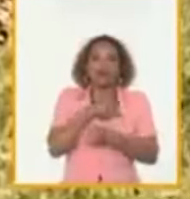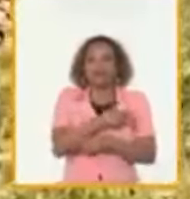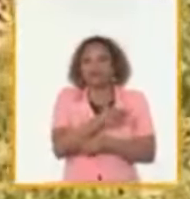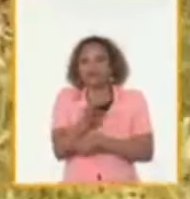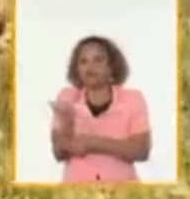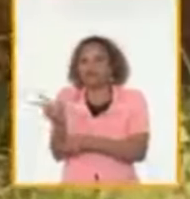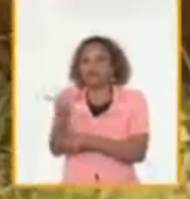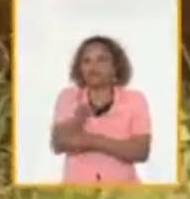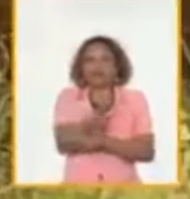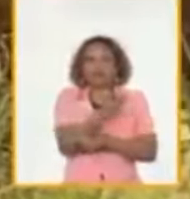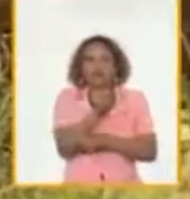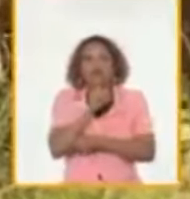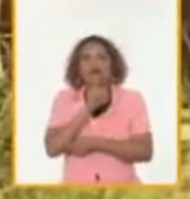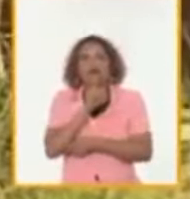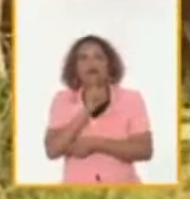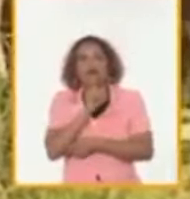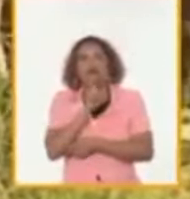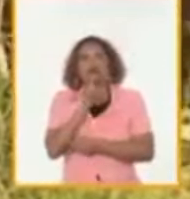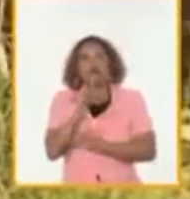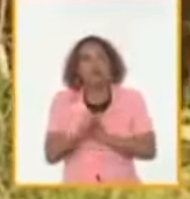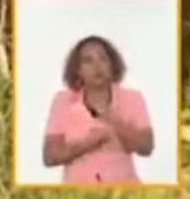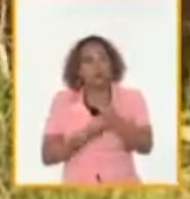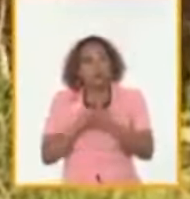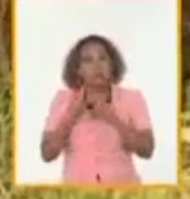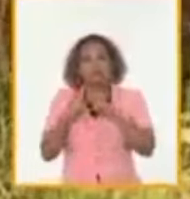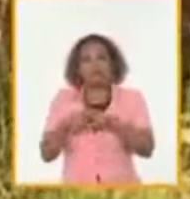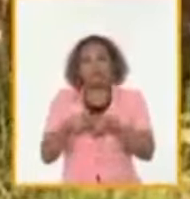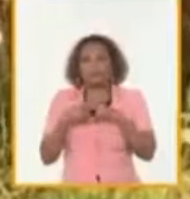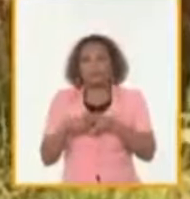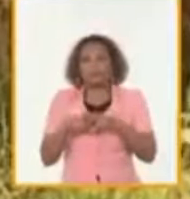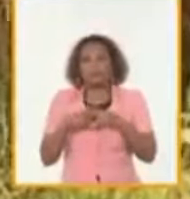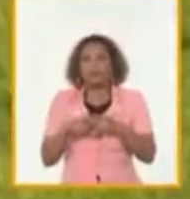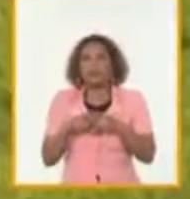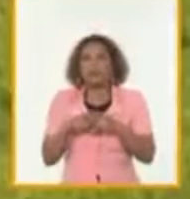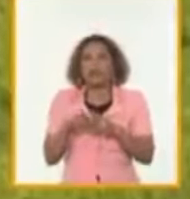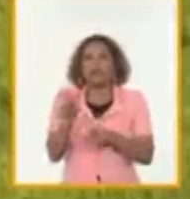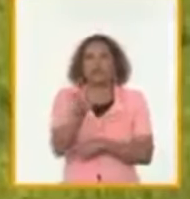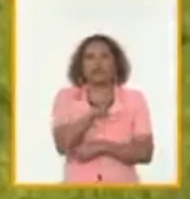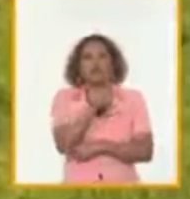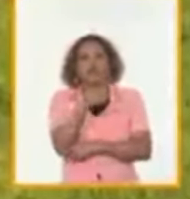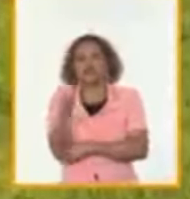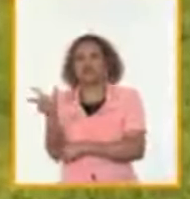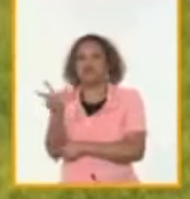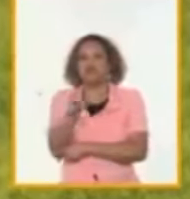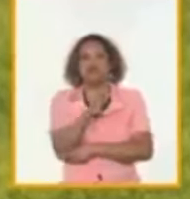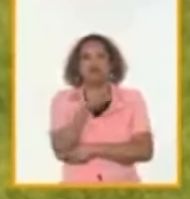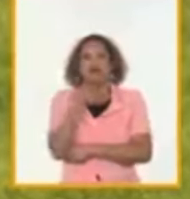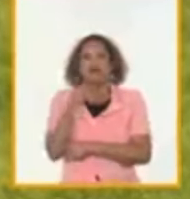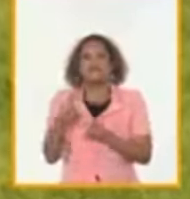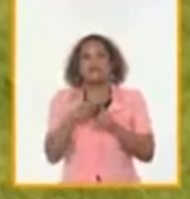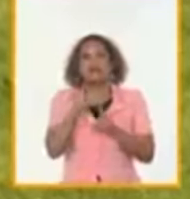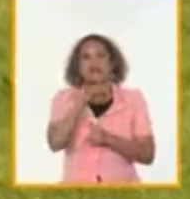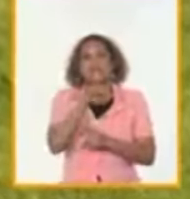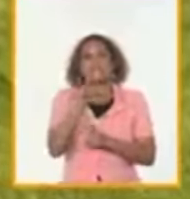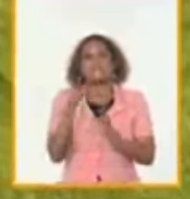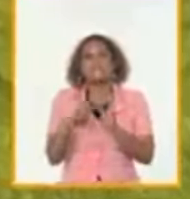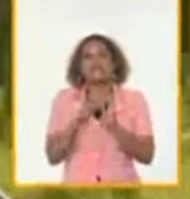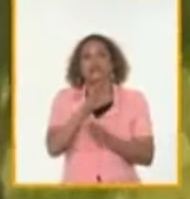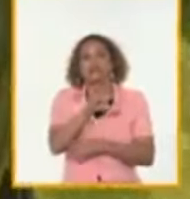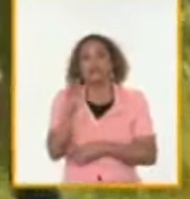estamos se han venido recuperando esas máquinas de río con más de 100 hectáreas y el